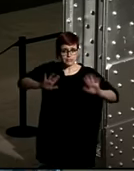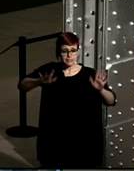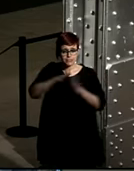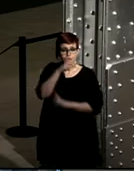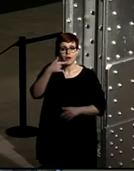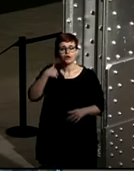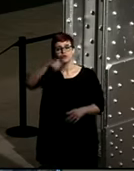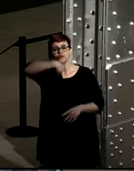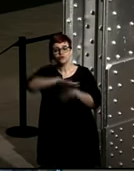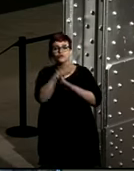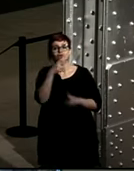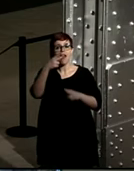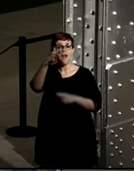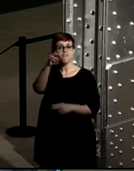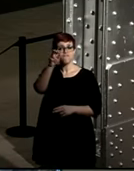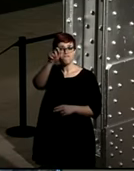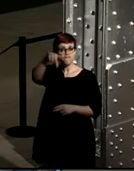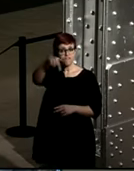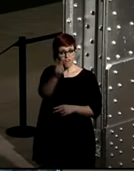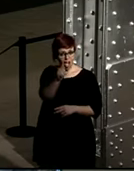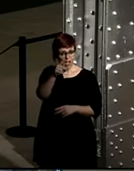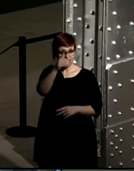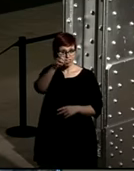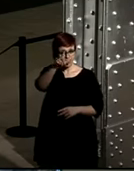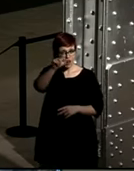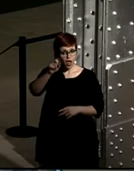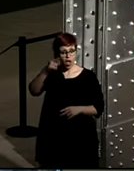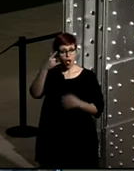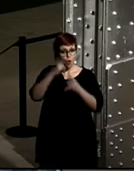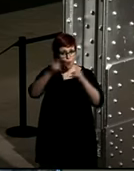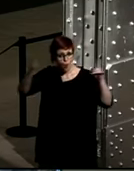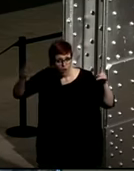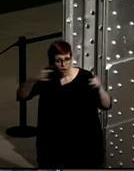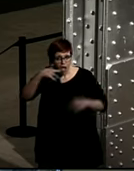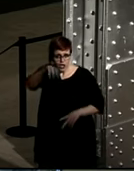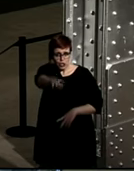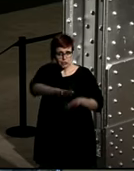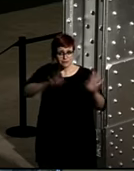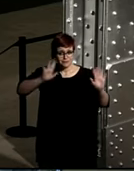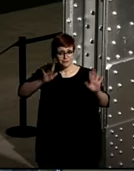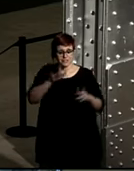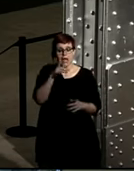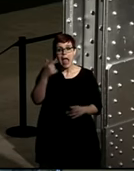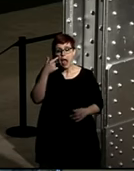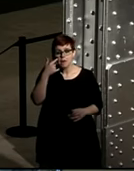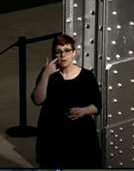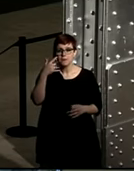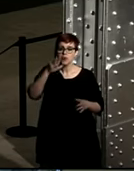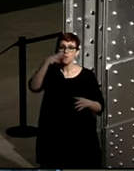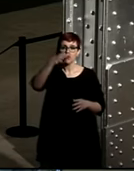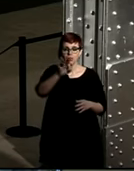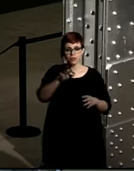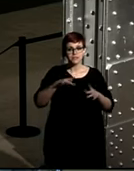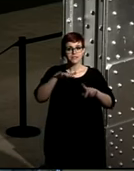Frank de la jungla ni cosas de esas, ¿no? Pero luego podéis hacer lo imposible, a lo mejor. ¿Quién sabe? Por eso es darle forma a un